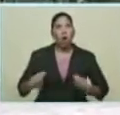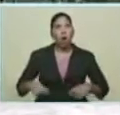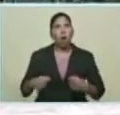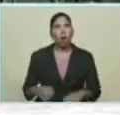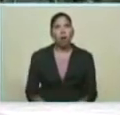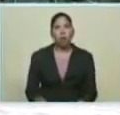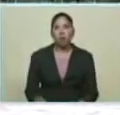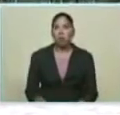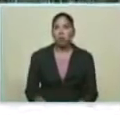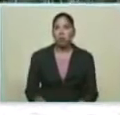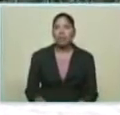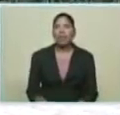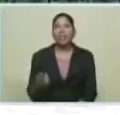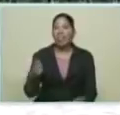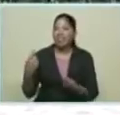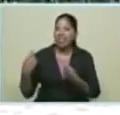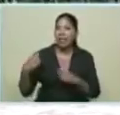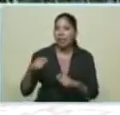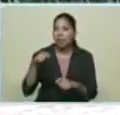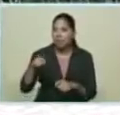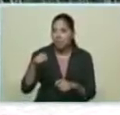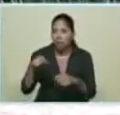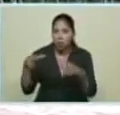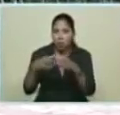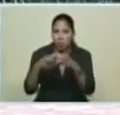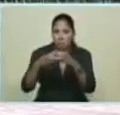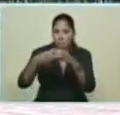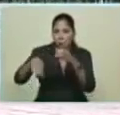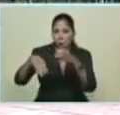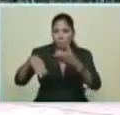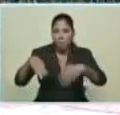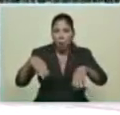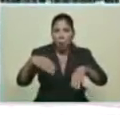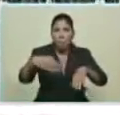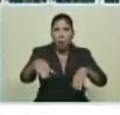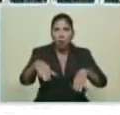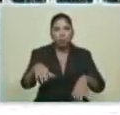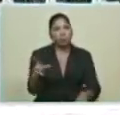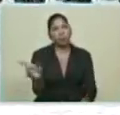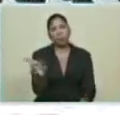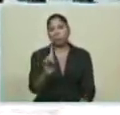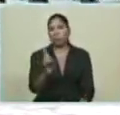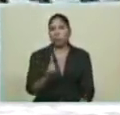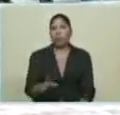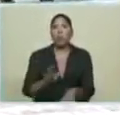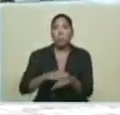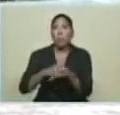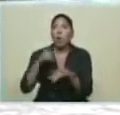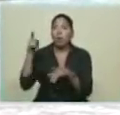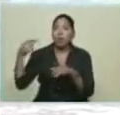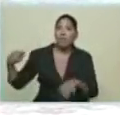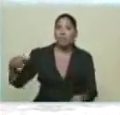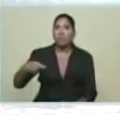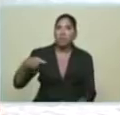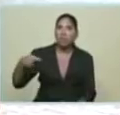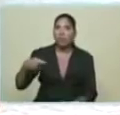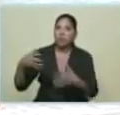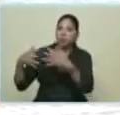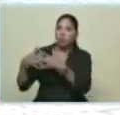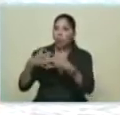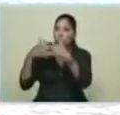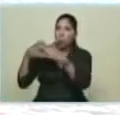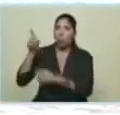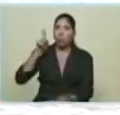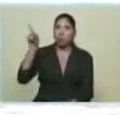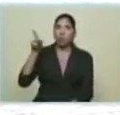que ha tratado de ser dividida, desmoralizada por las campañas imperialistas del imperio